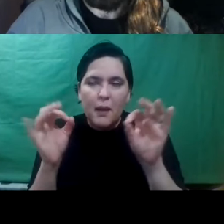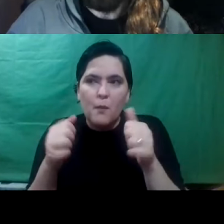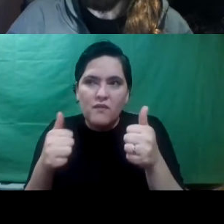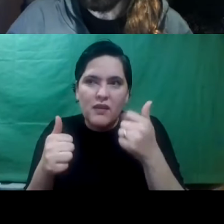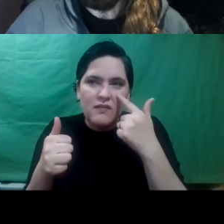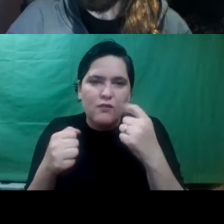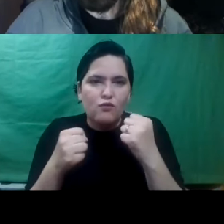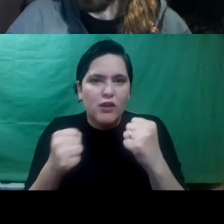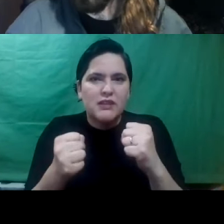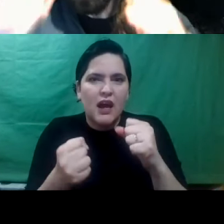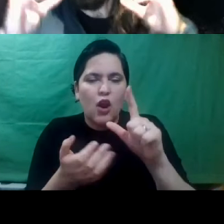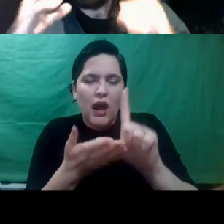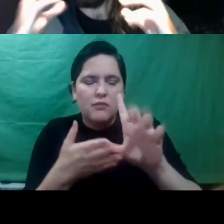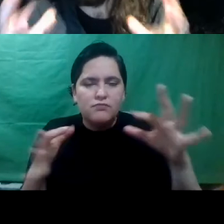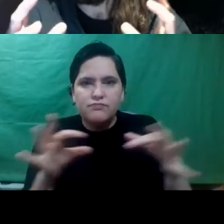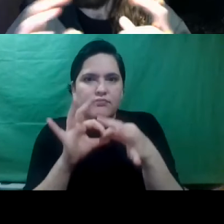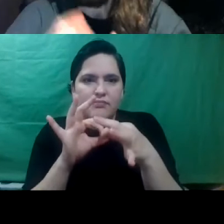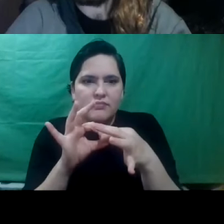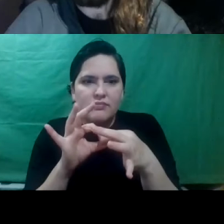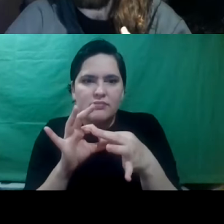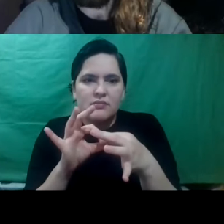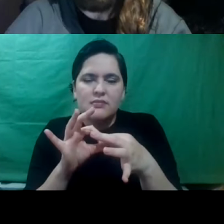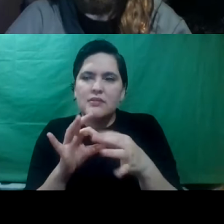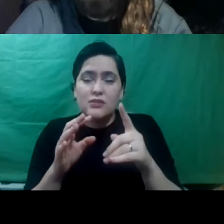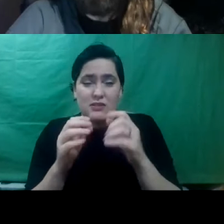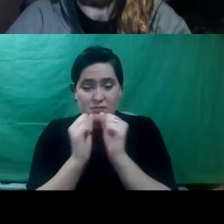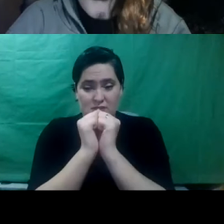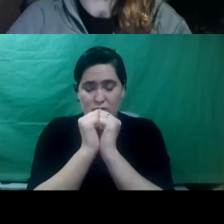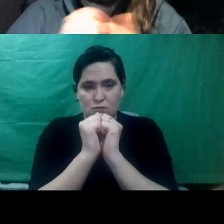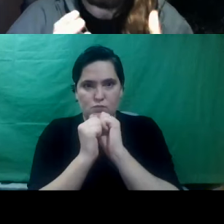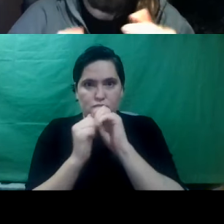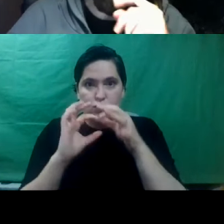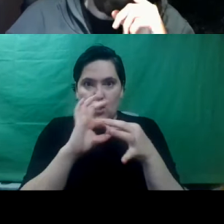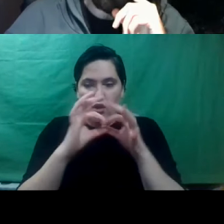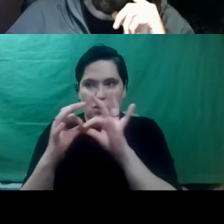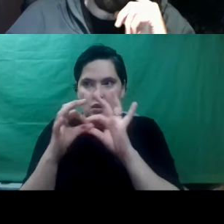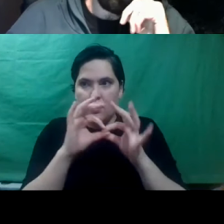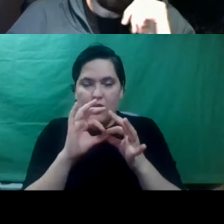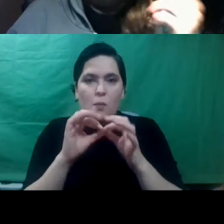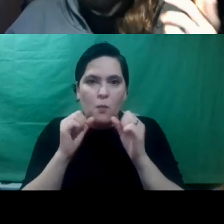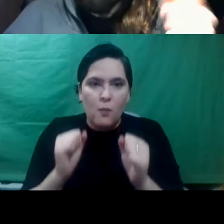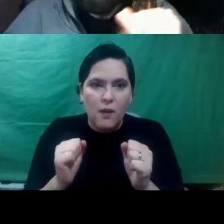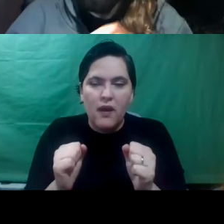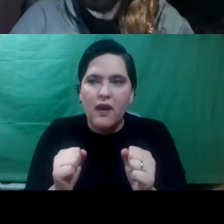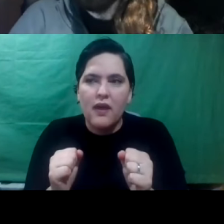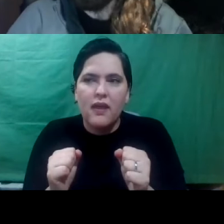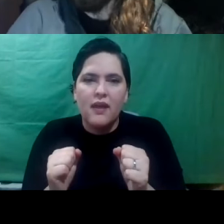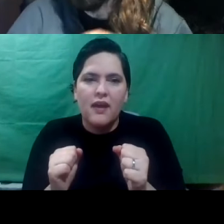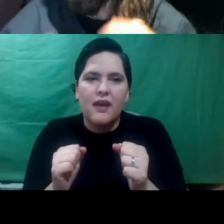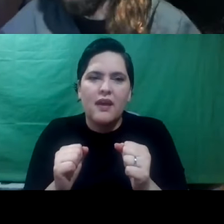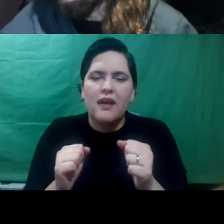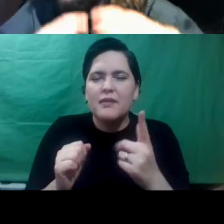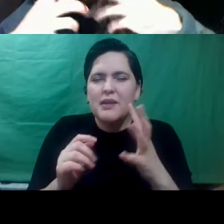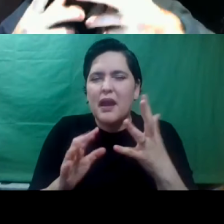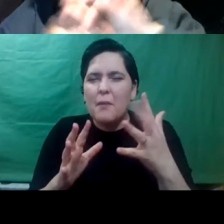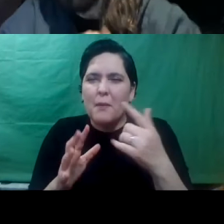local, por la fuerza de conectividad, es decir, las propiedades del conectoma están explicando gran parte de los cambios de entropía en el cerebro, que es un poco contraintuitivo, porque uno